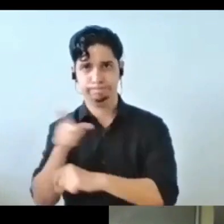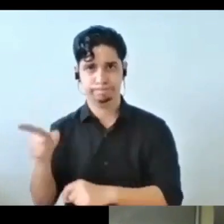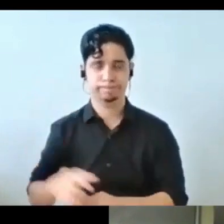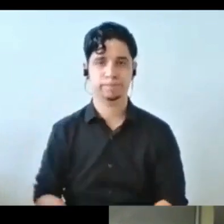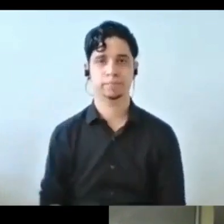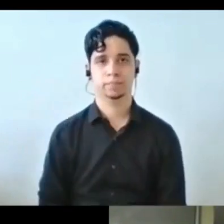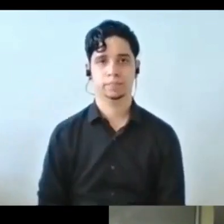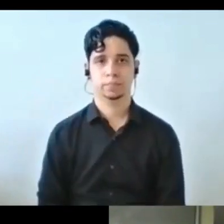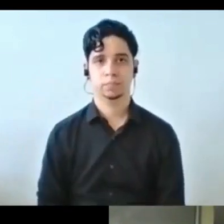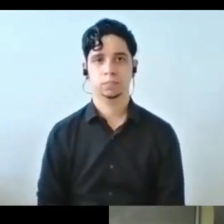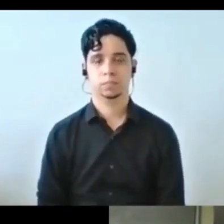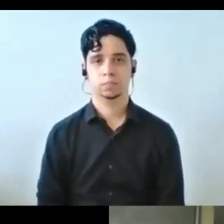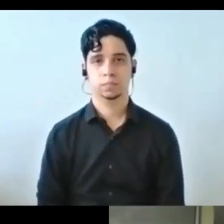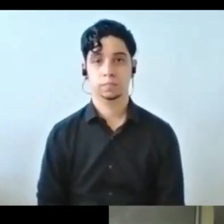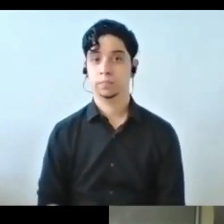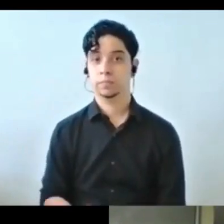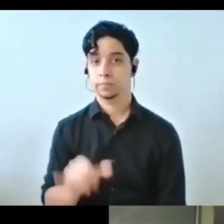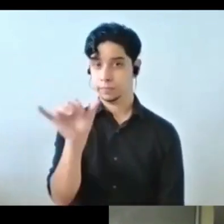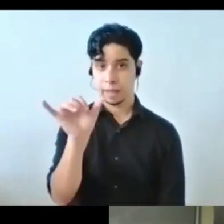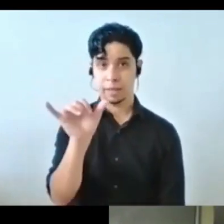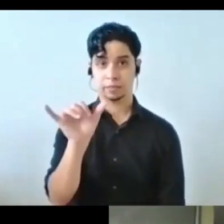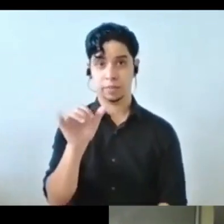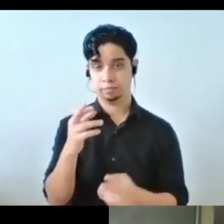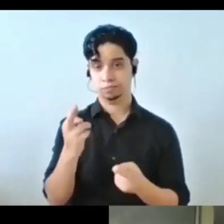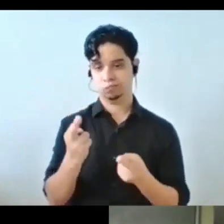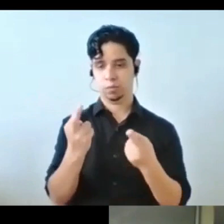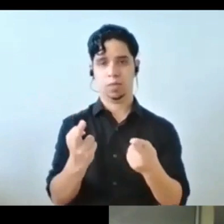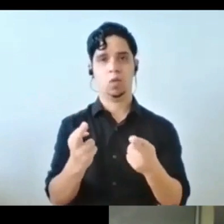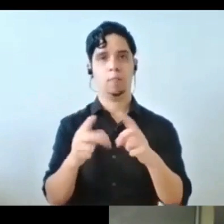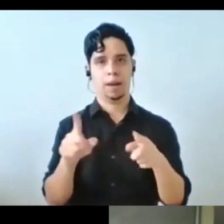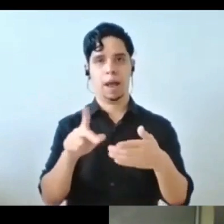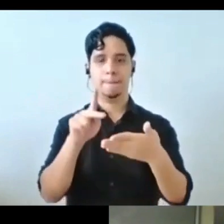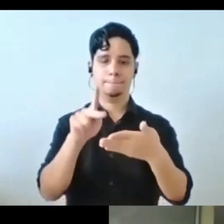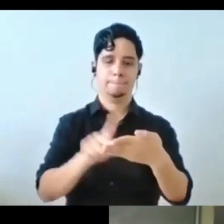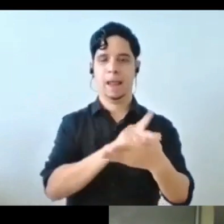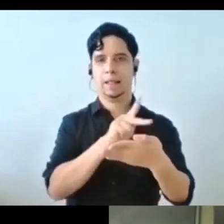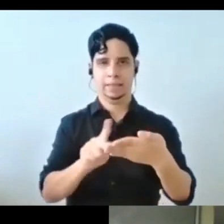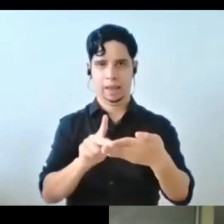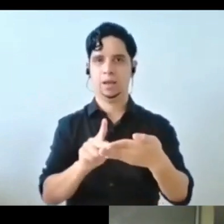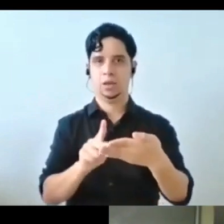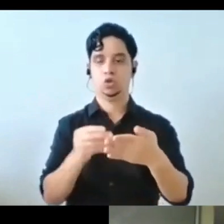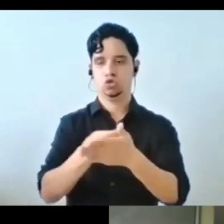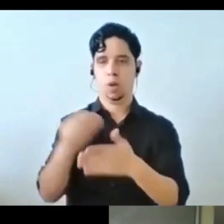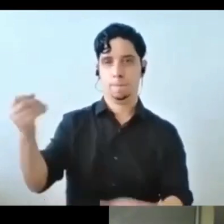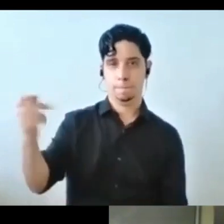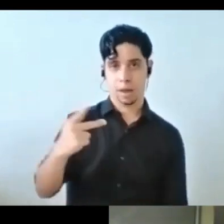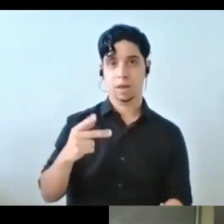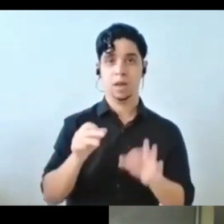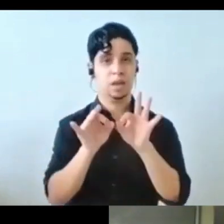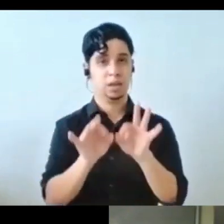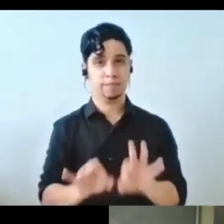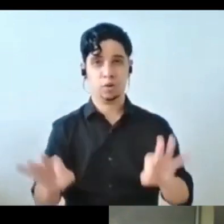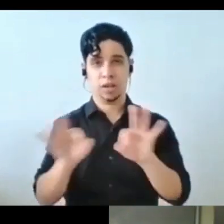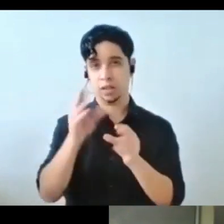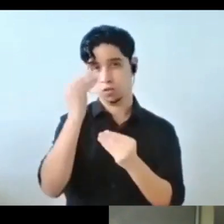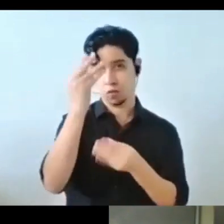Y creo que están sugiriendo también que para los reembolsos de la planilla 2019 también pongan su información y no lo pidan por